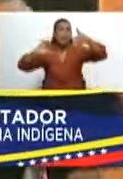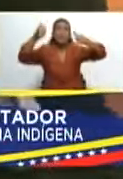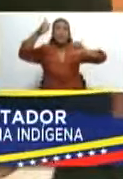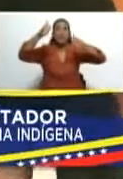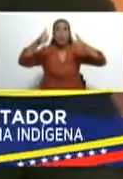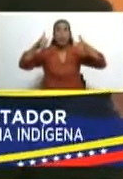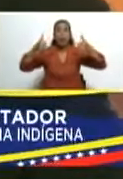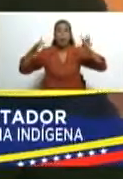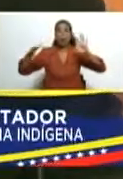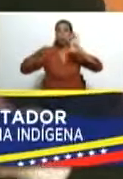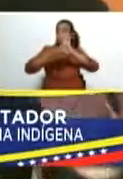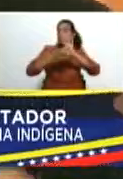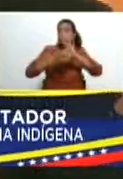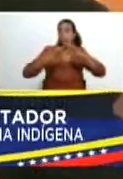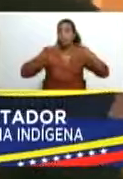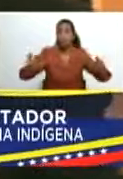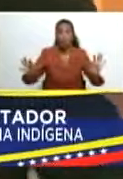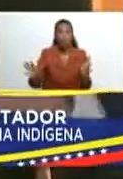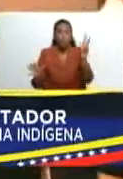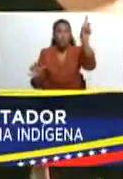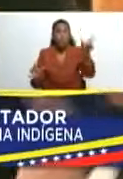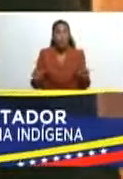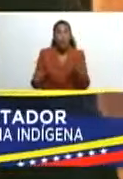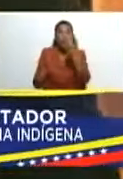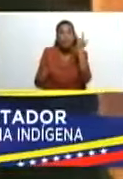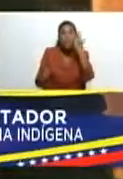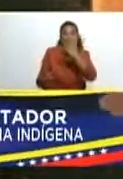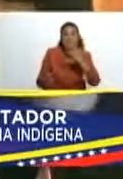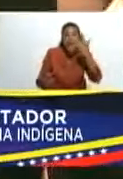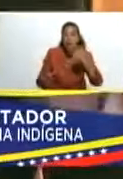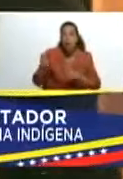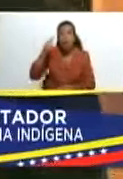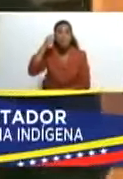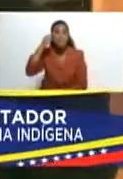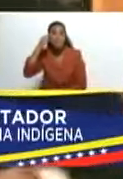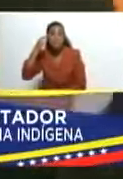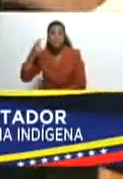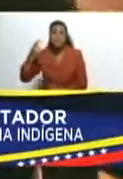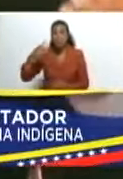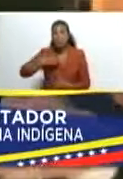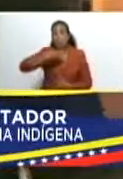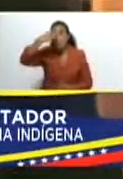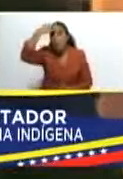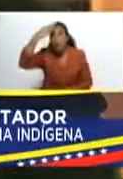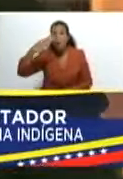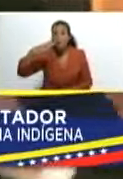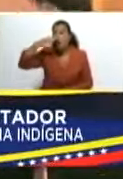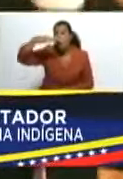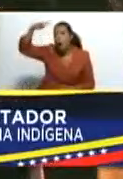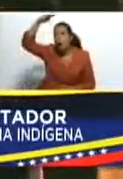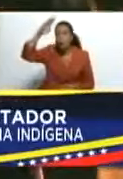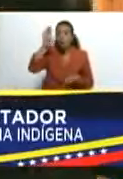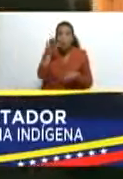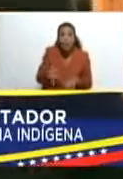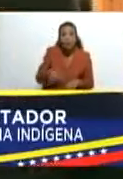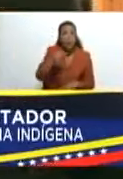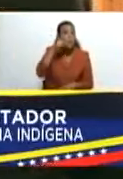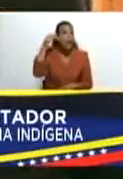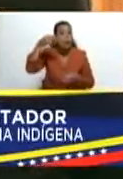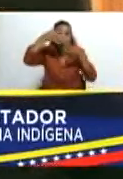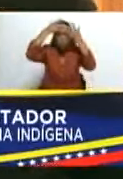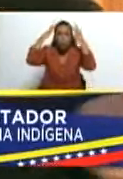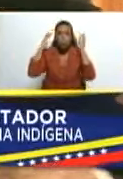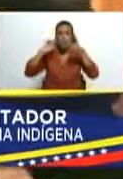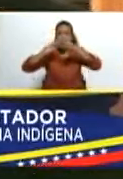se cruzaran los negros con los blancos, con los chinos, con los árabes, con los bajitos, con los altotes, con los catires, con los pelos